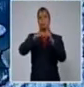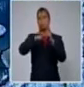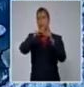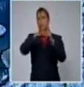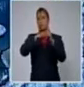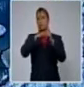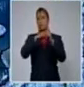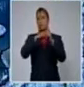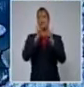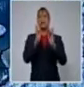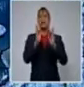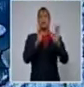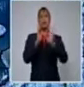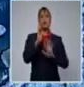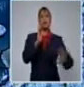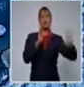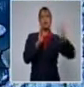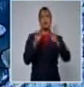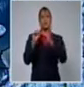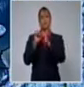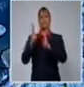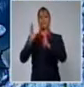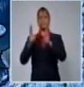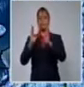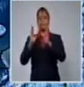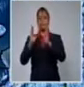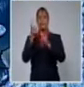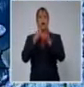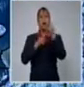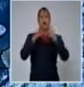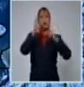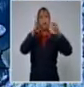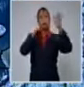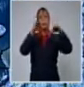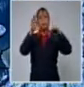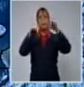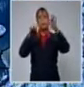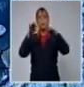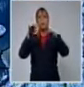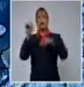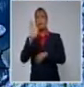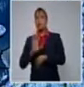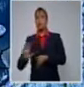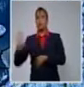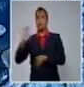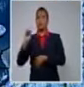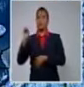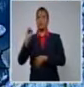occidental y central del país, con algunos chubascos y lluvias en zonas de la costa norte de la región oriental. Esto es todo en cuanto a la